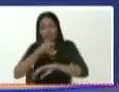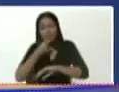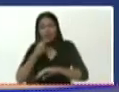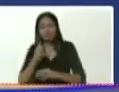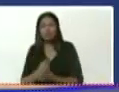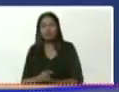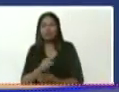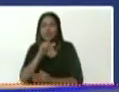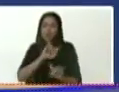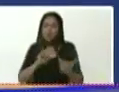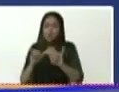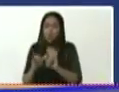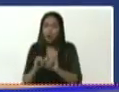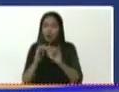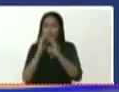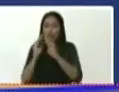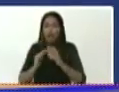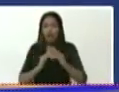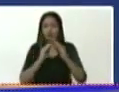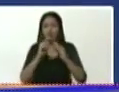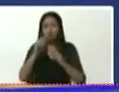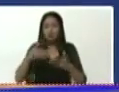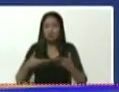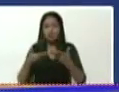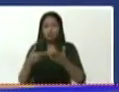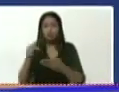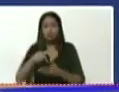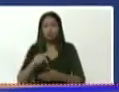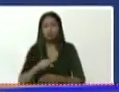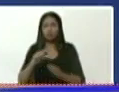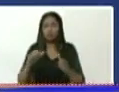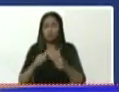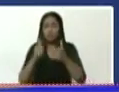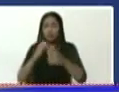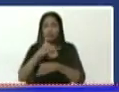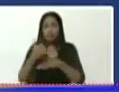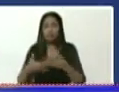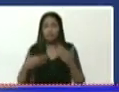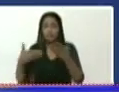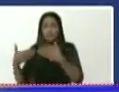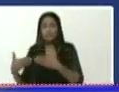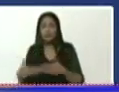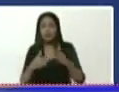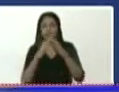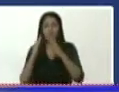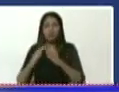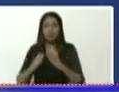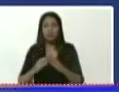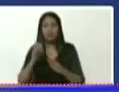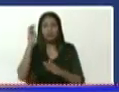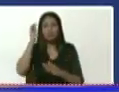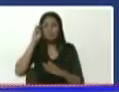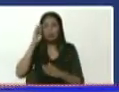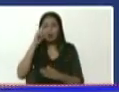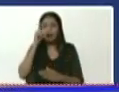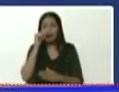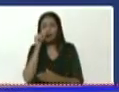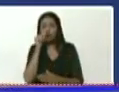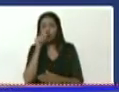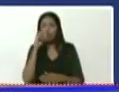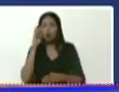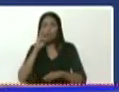decirle que con estas viviendas que usted está entregando, también está empezando un plan de entrega de viviendas a maestros, médicos